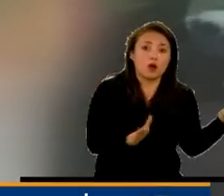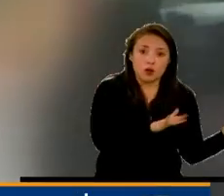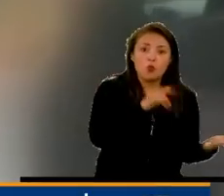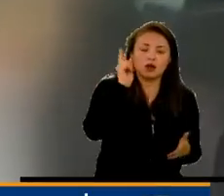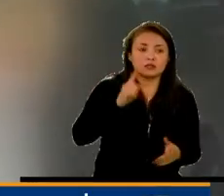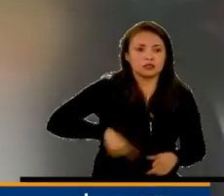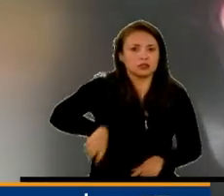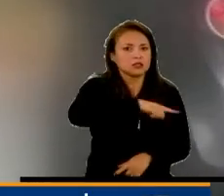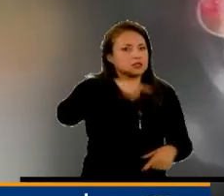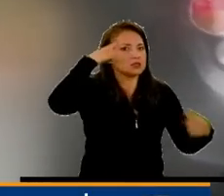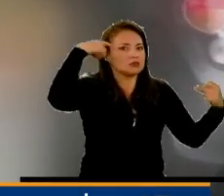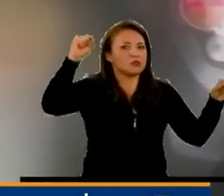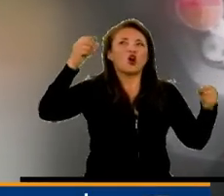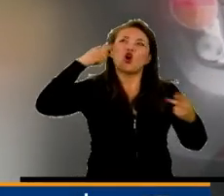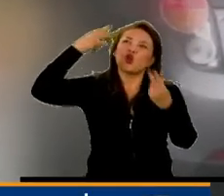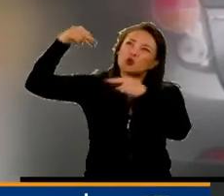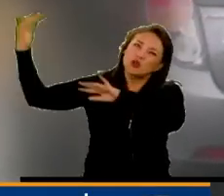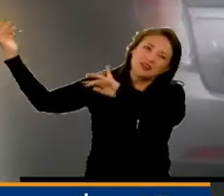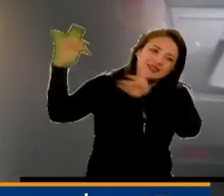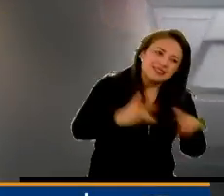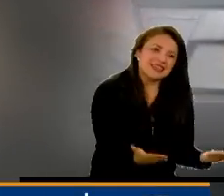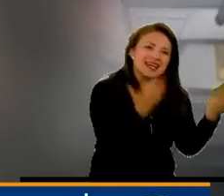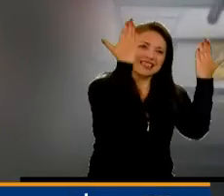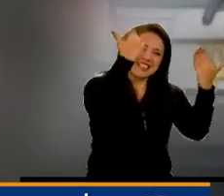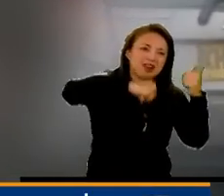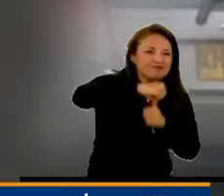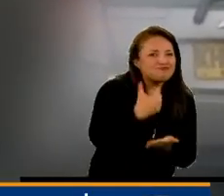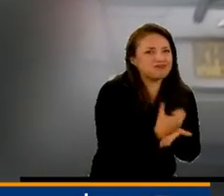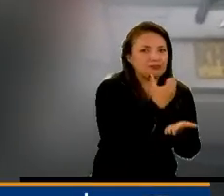habitantes que el turismo, que tanto le hace bien a la ciudad,